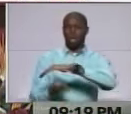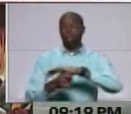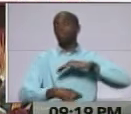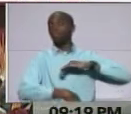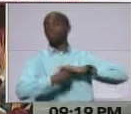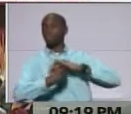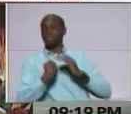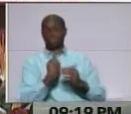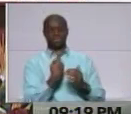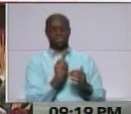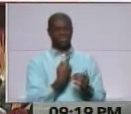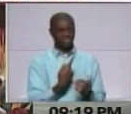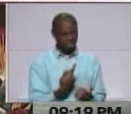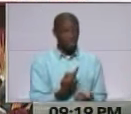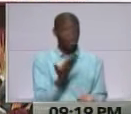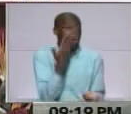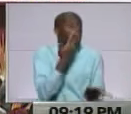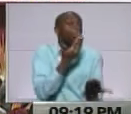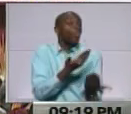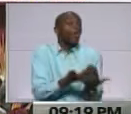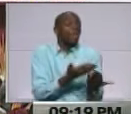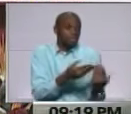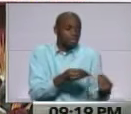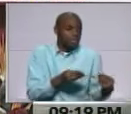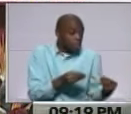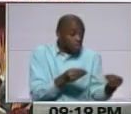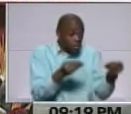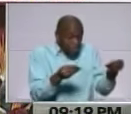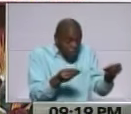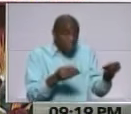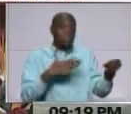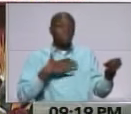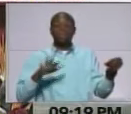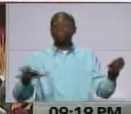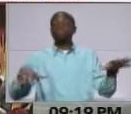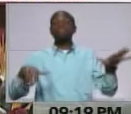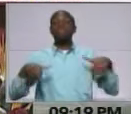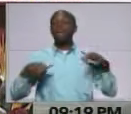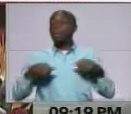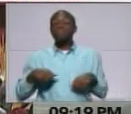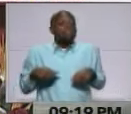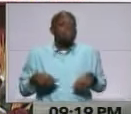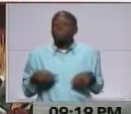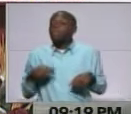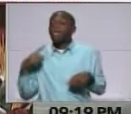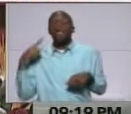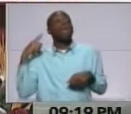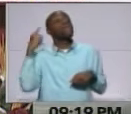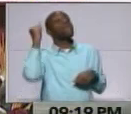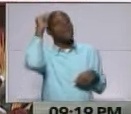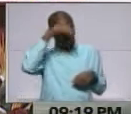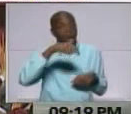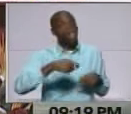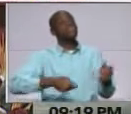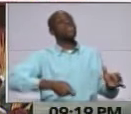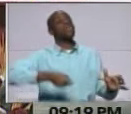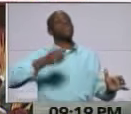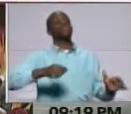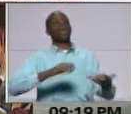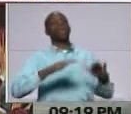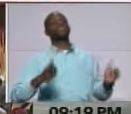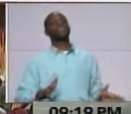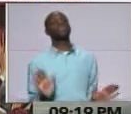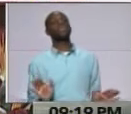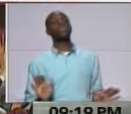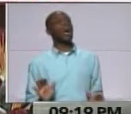digo, si tiene una pruebita, preséntela y yo recojo mi vaina y me voy. Y me presento a un tribunal. No les exijo nada a ellos porque no